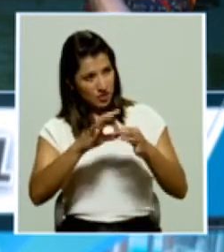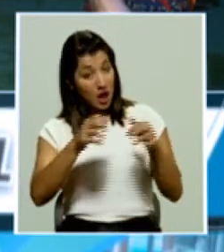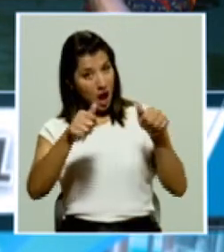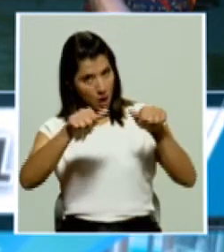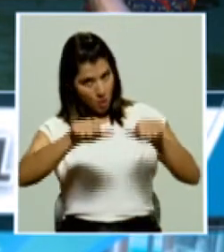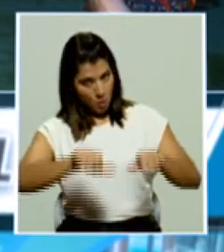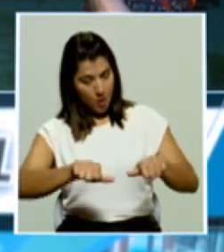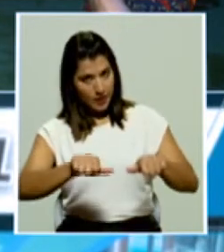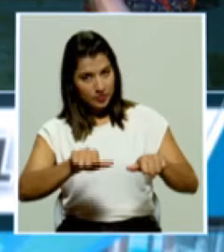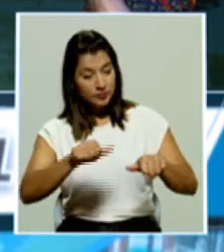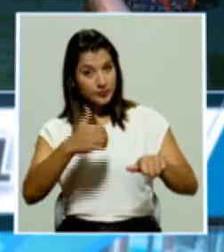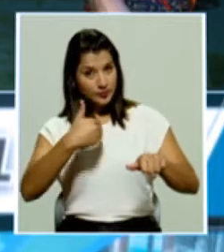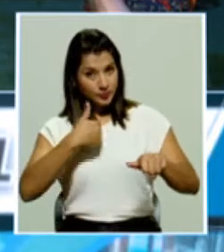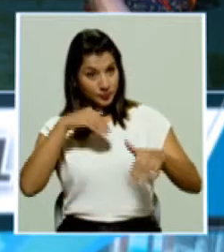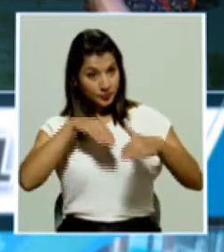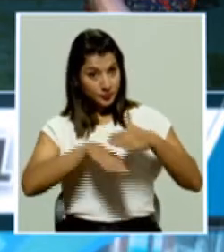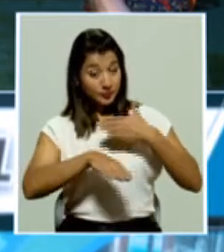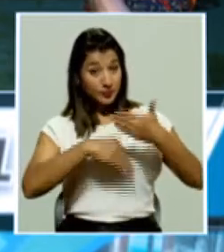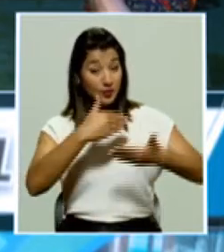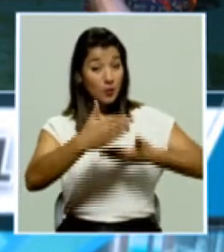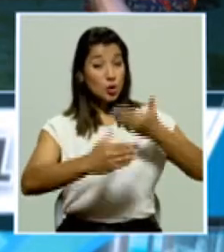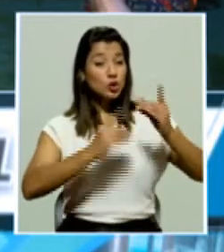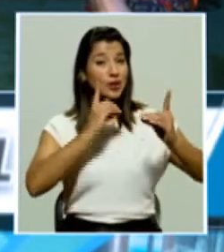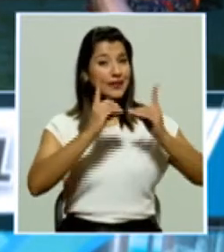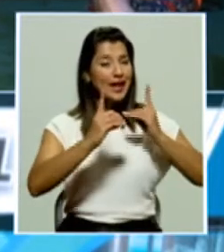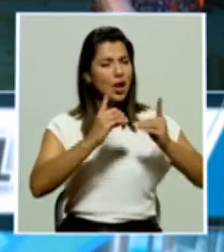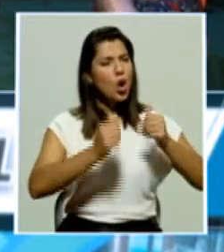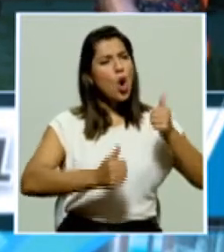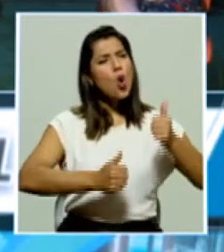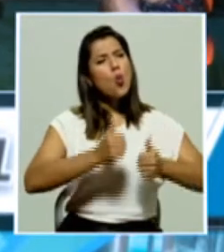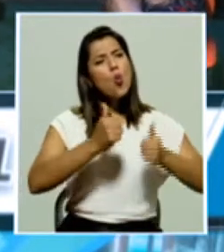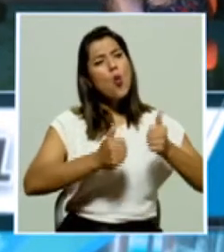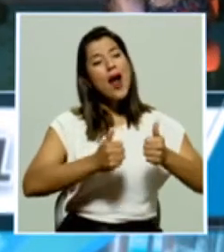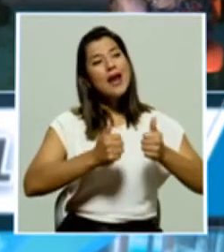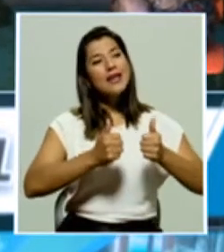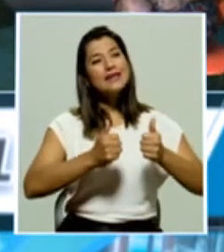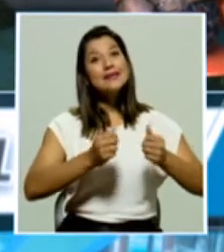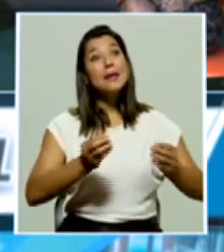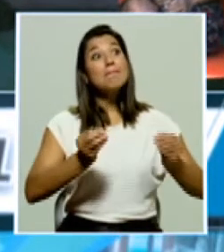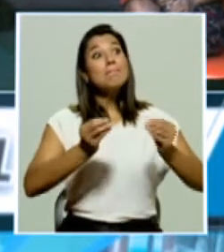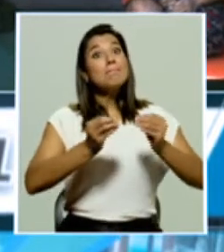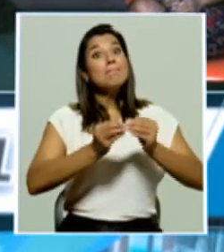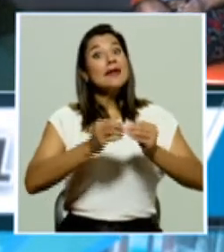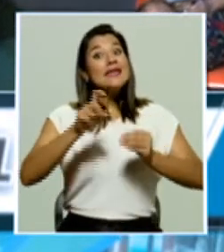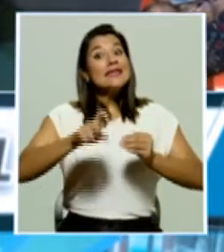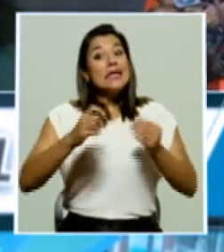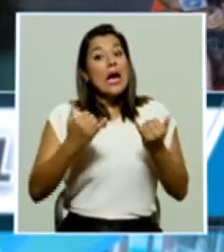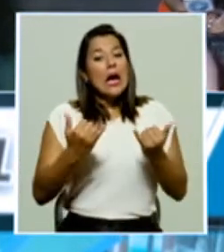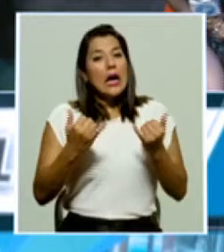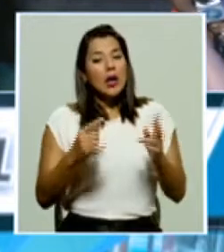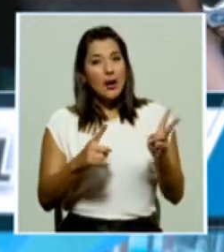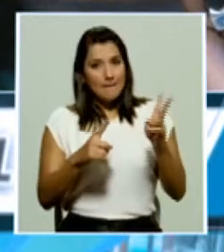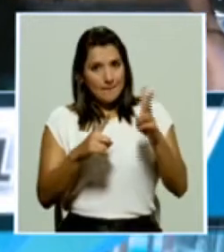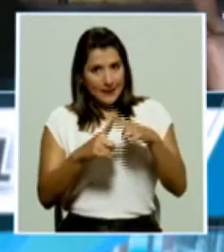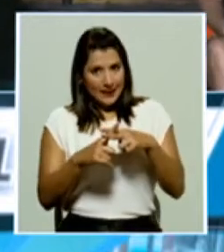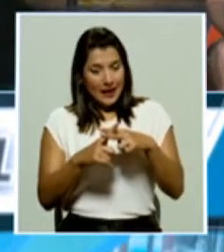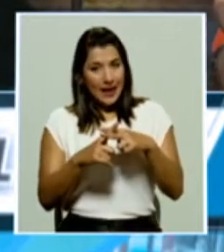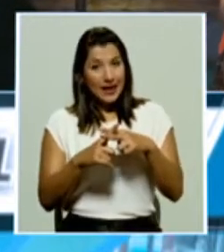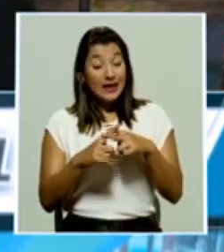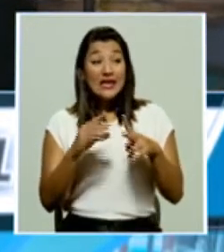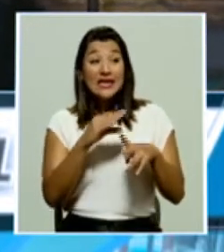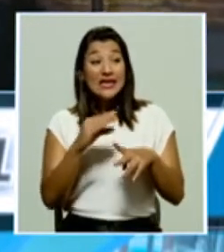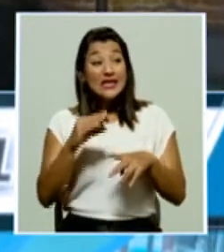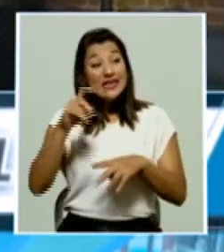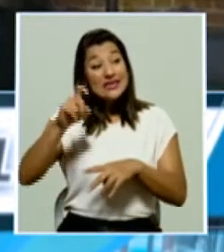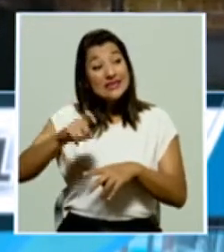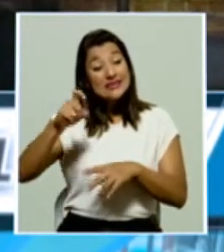en estas mesas, ¿cuáles son los más urgentes de implementar a través del Congreso desde